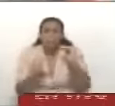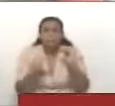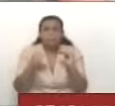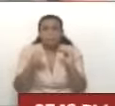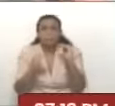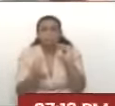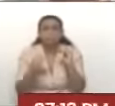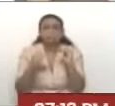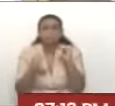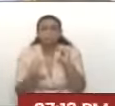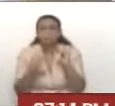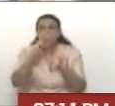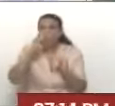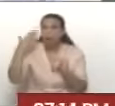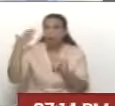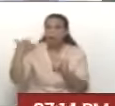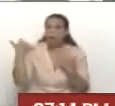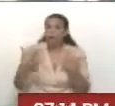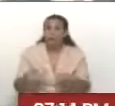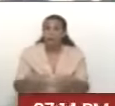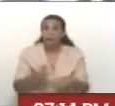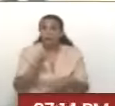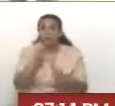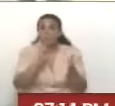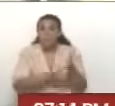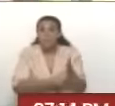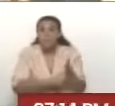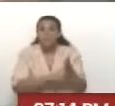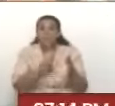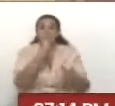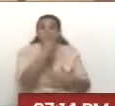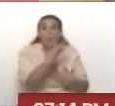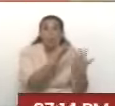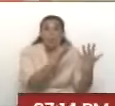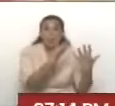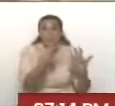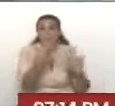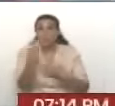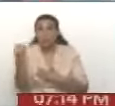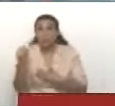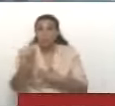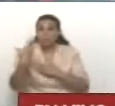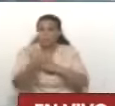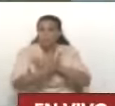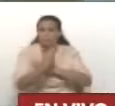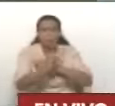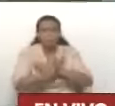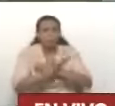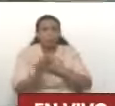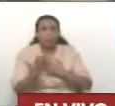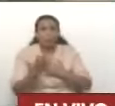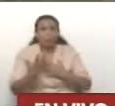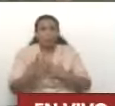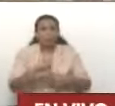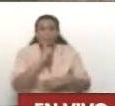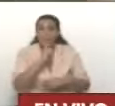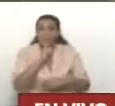que se crearon en estos años de 950 sanciones de guerra económica, que cayeron los